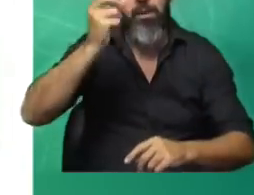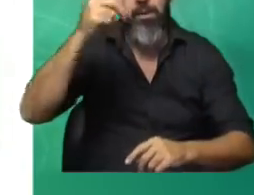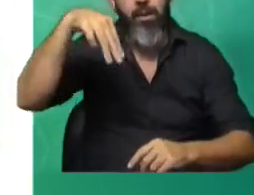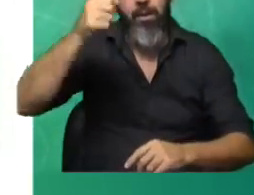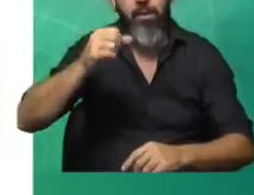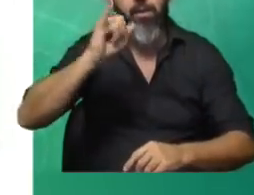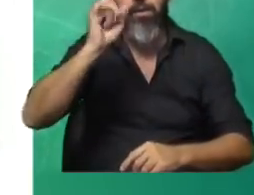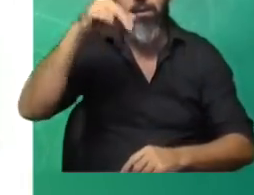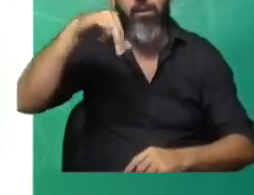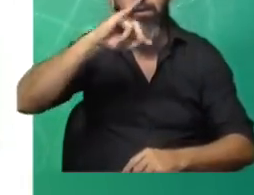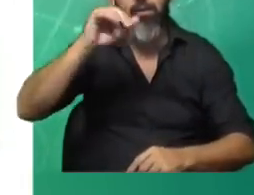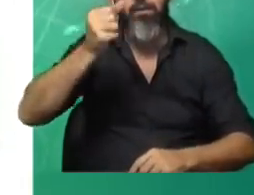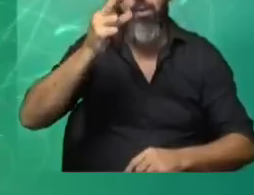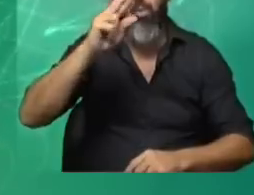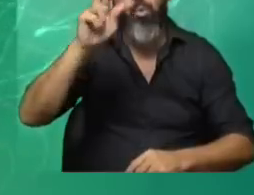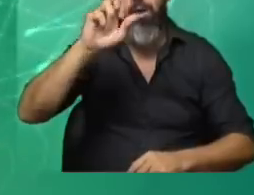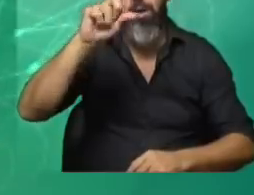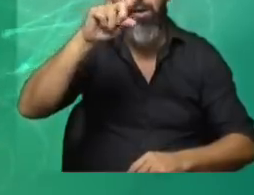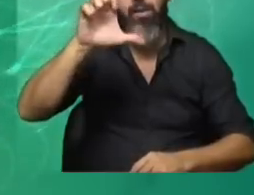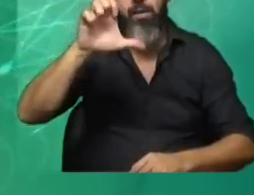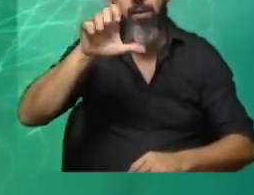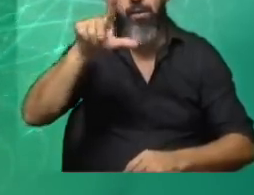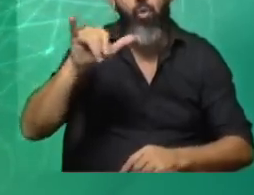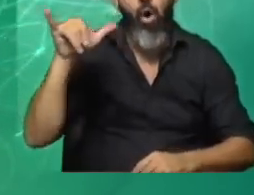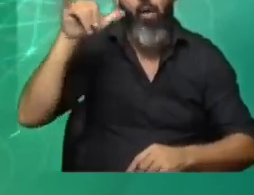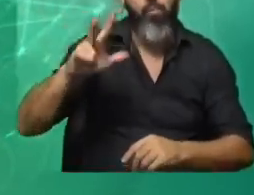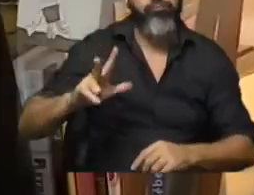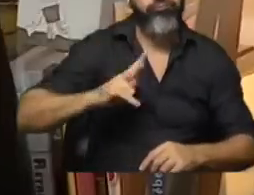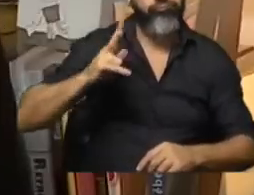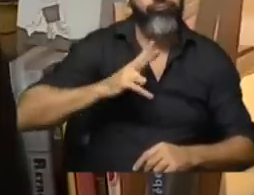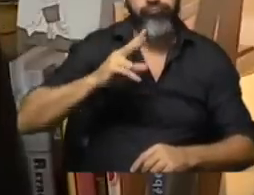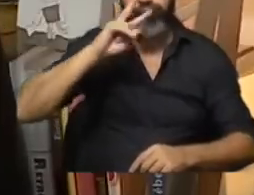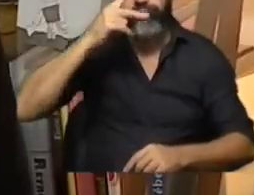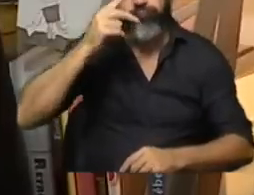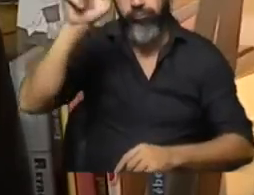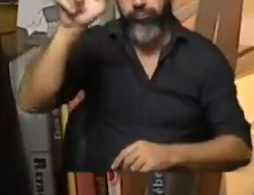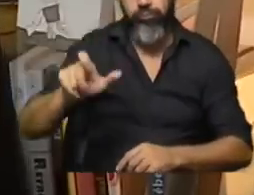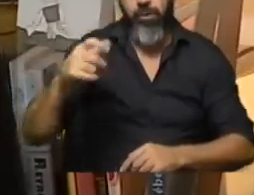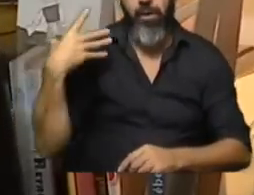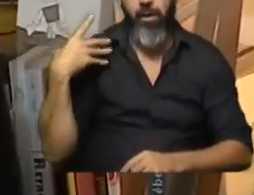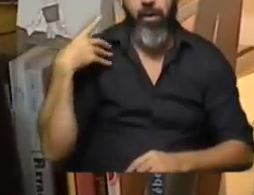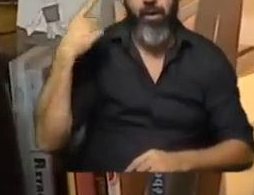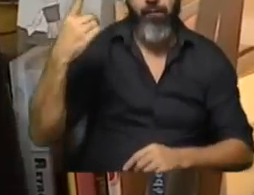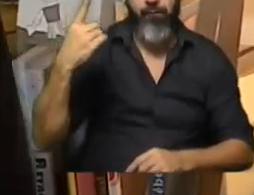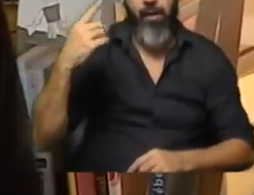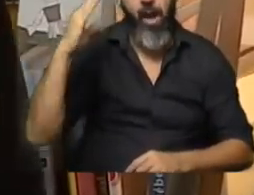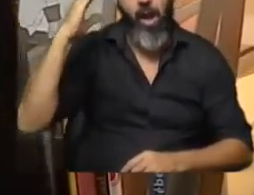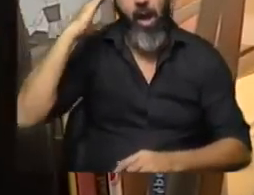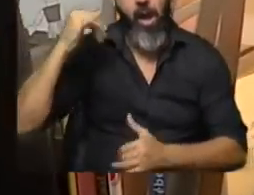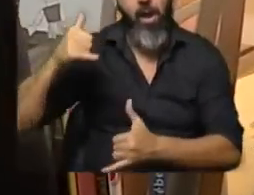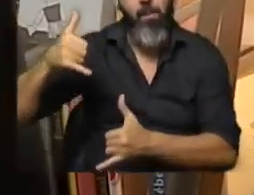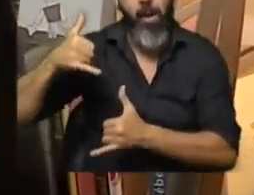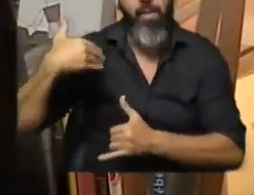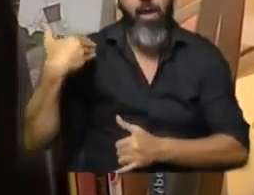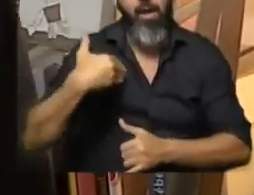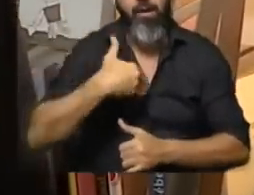Gustavo insaurralde Este es un set de lujo digamos fue un avión que usó el comandante en jefe de la Fuerza Armada Argentina que era